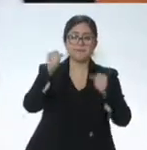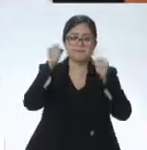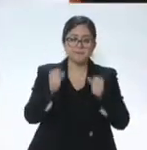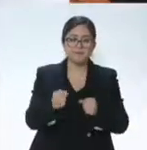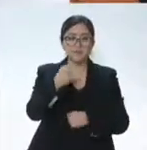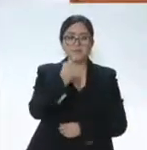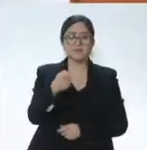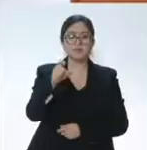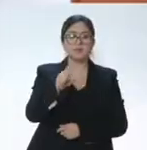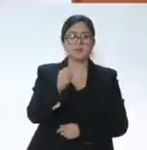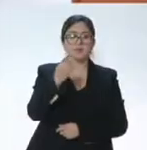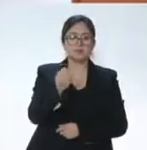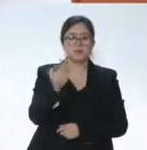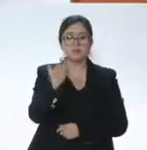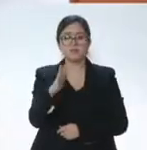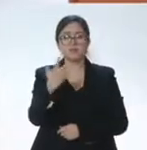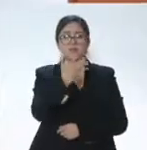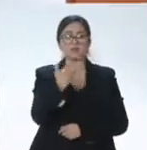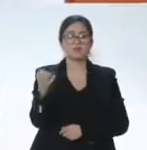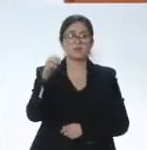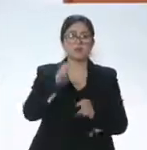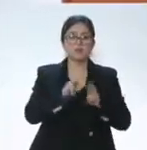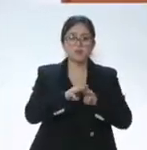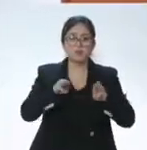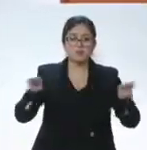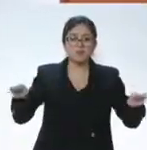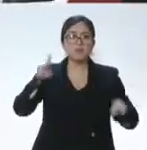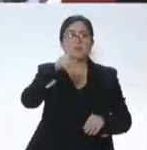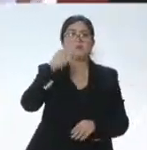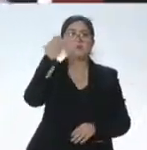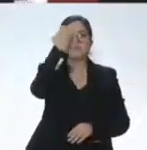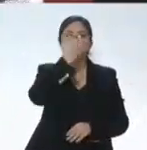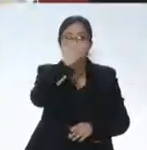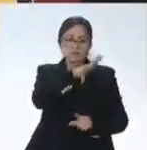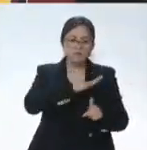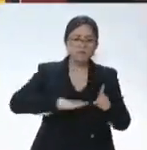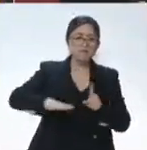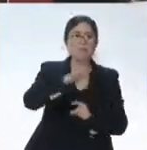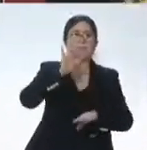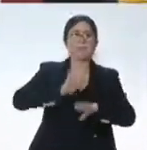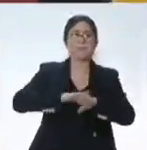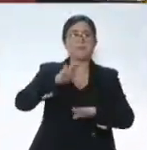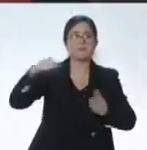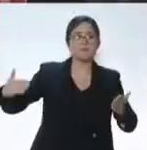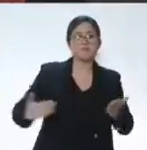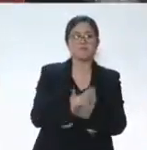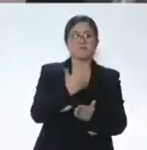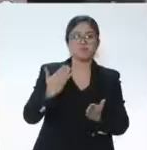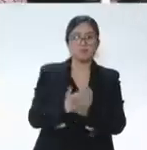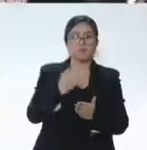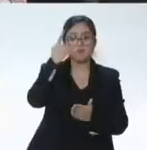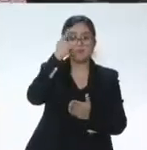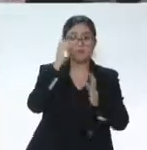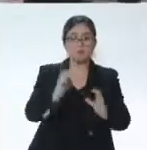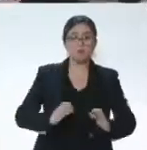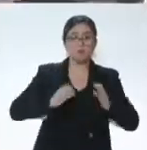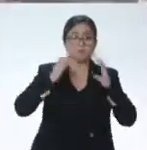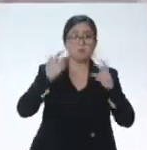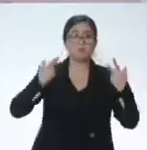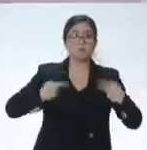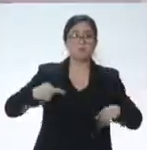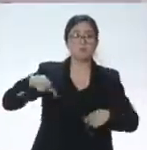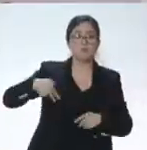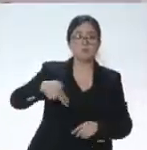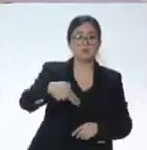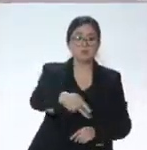en un radio de 500 metros alrededor de escuelas donde ha habido más atropellamientos. En conjunto con las medidas para proteger a los peatones, se realizarán obras